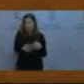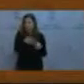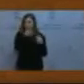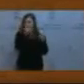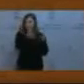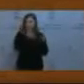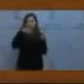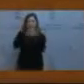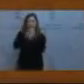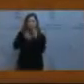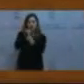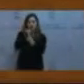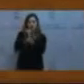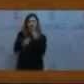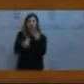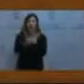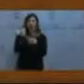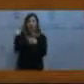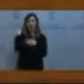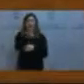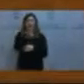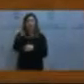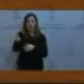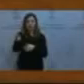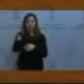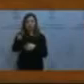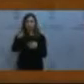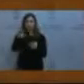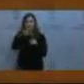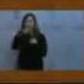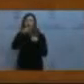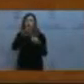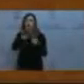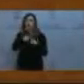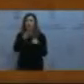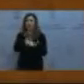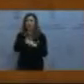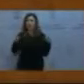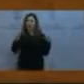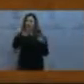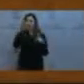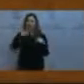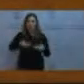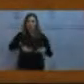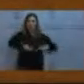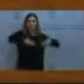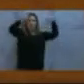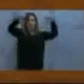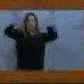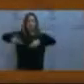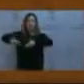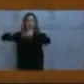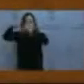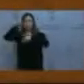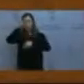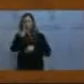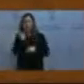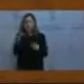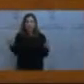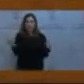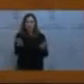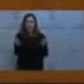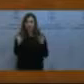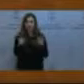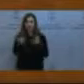ilustrativa, como si la Cámara hubiese puesto un frontón y un no al Gobierno. Pero se olvida del papel relevante que tiene el